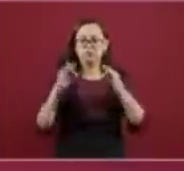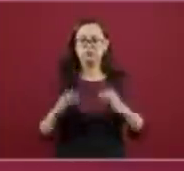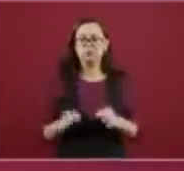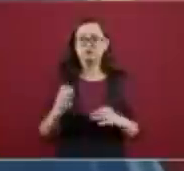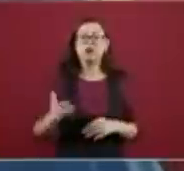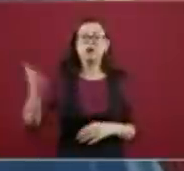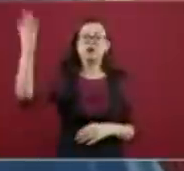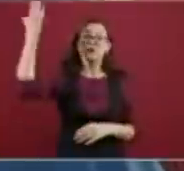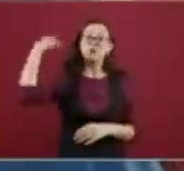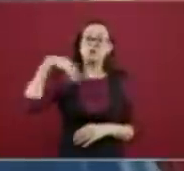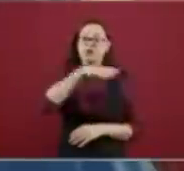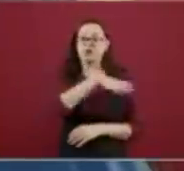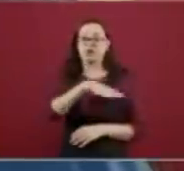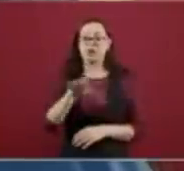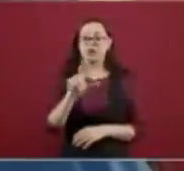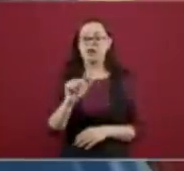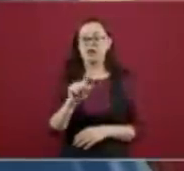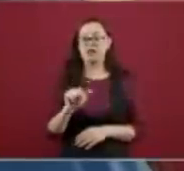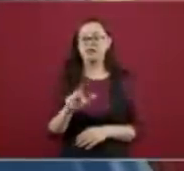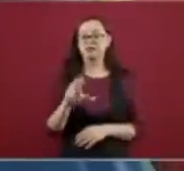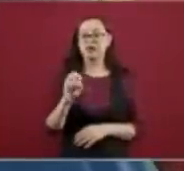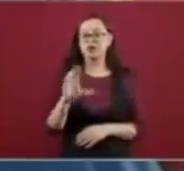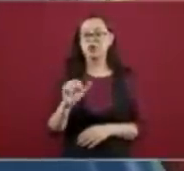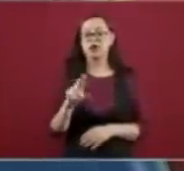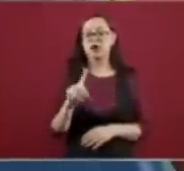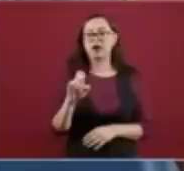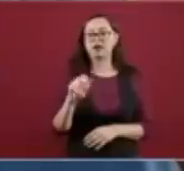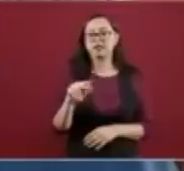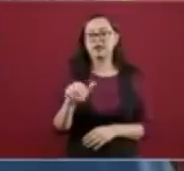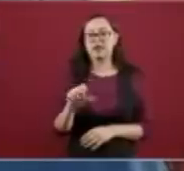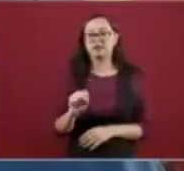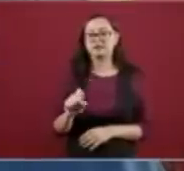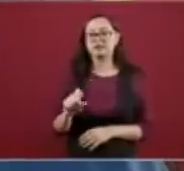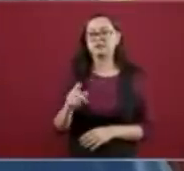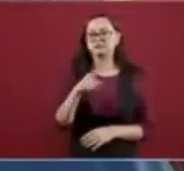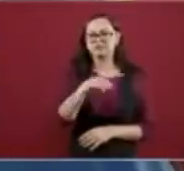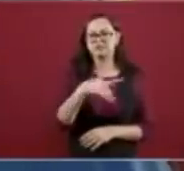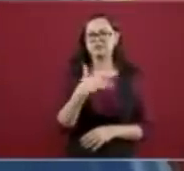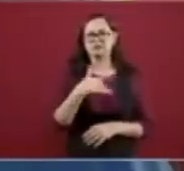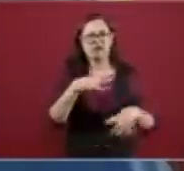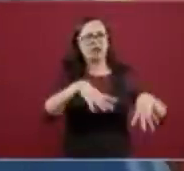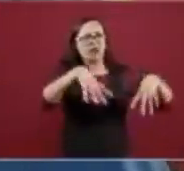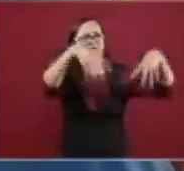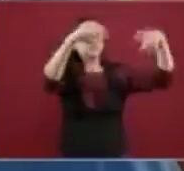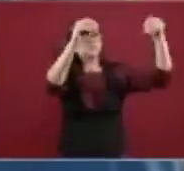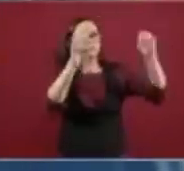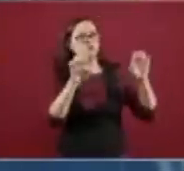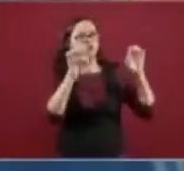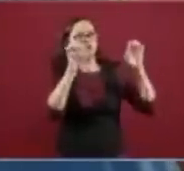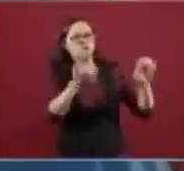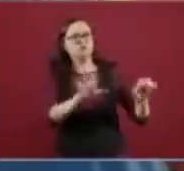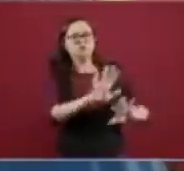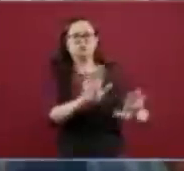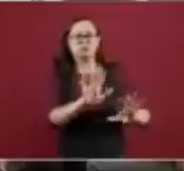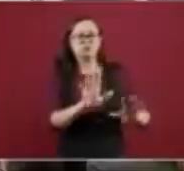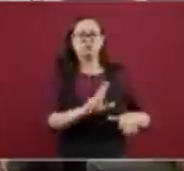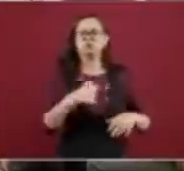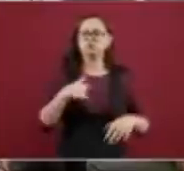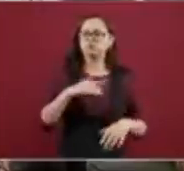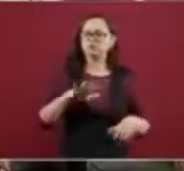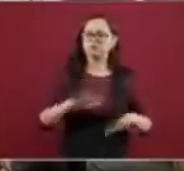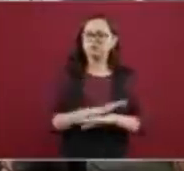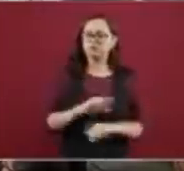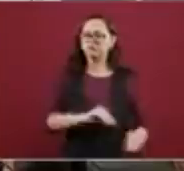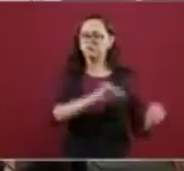Lázaro Cárdenas decide no vivir en un castillo, en un país como este, y se muda a este espacio que era un espacio histórico